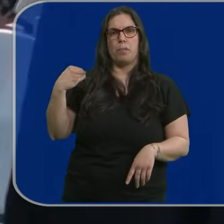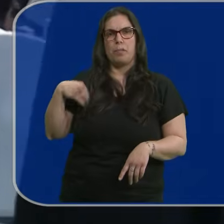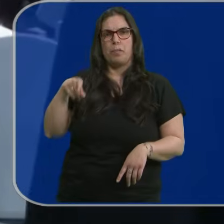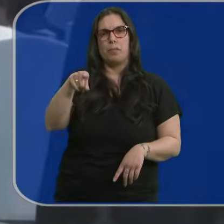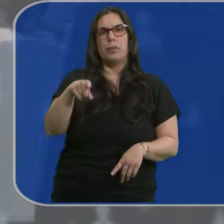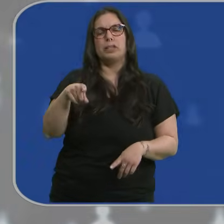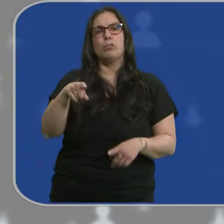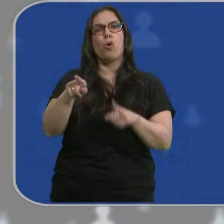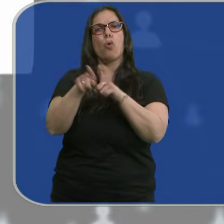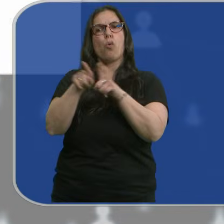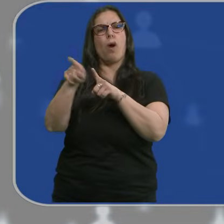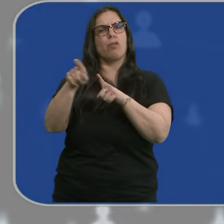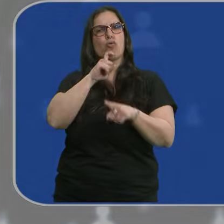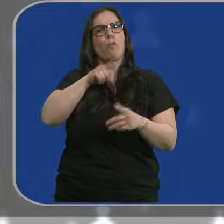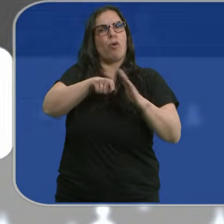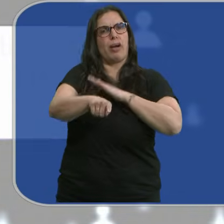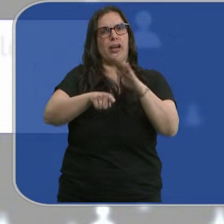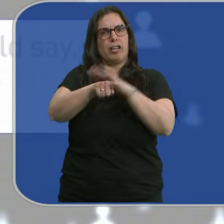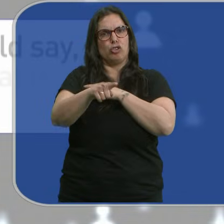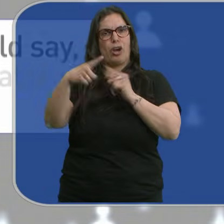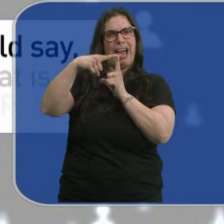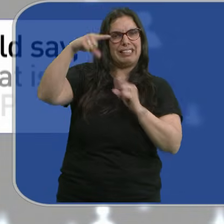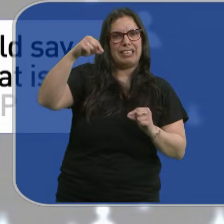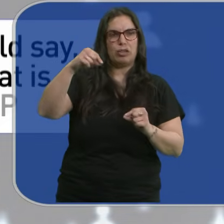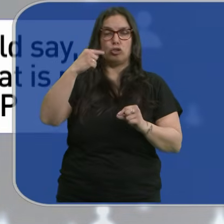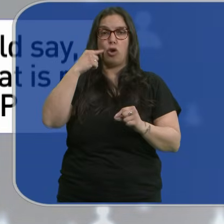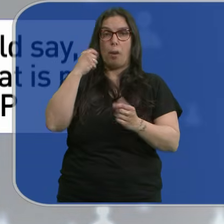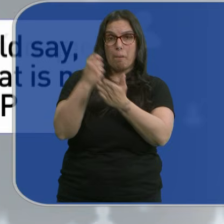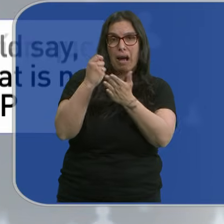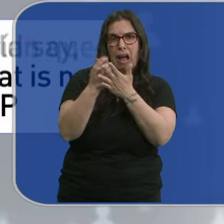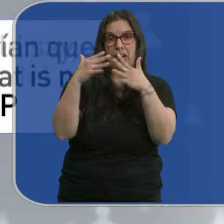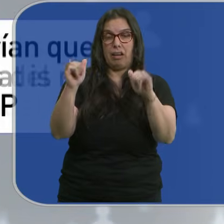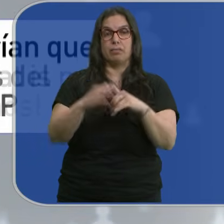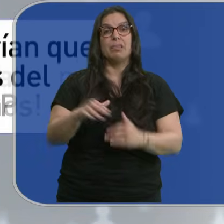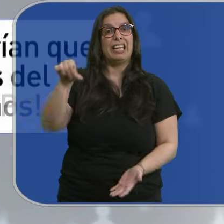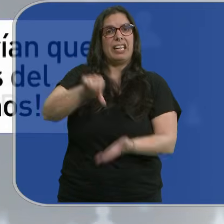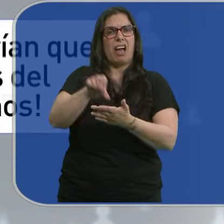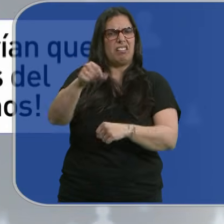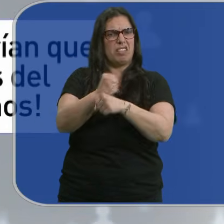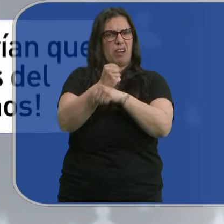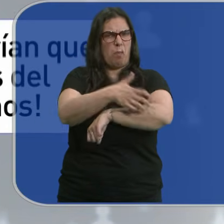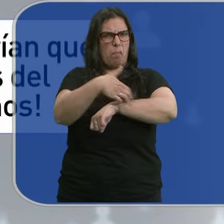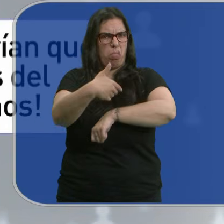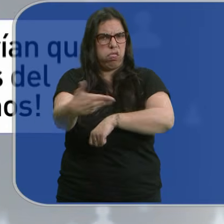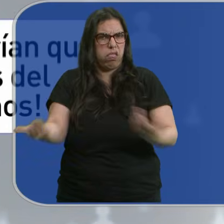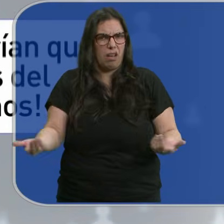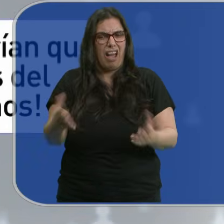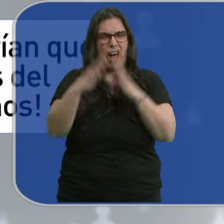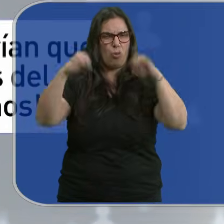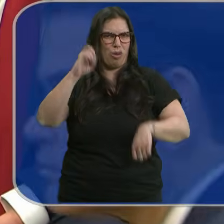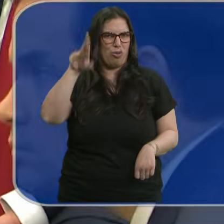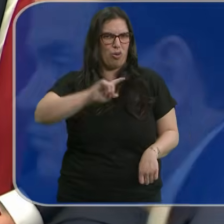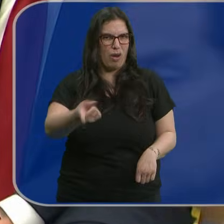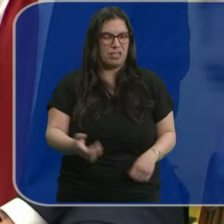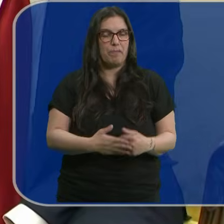estrecho de Hormuz y advierte de que más les vale que no cobren peajes. Irán está haciendo un trabajo muy pobre. Ese no es el acuerdo que